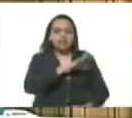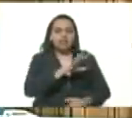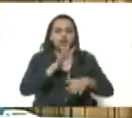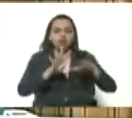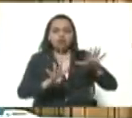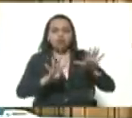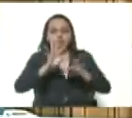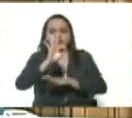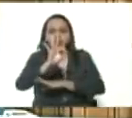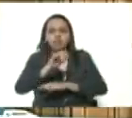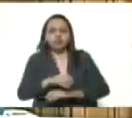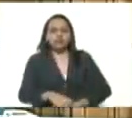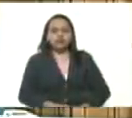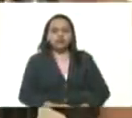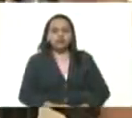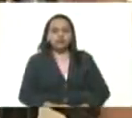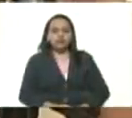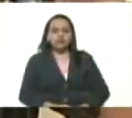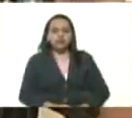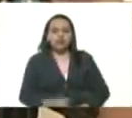casos. Y